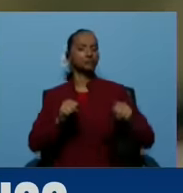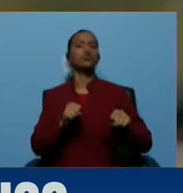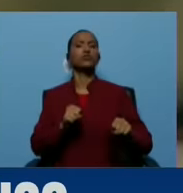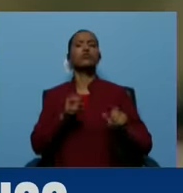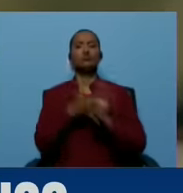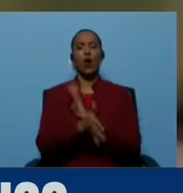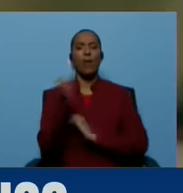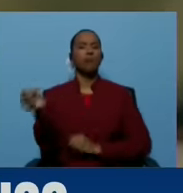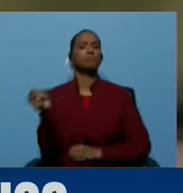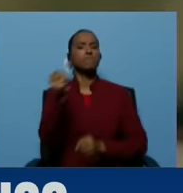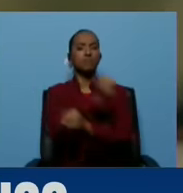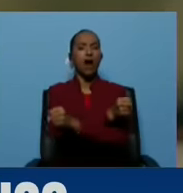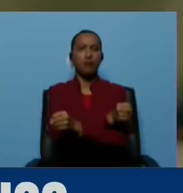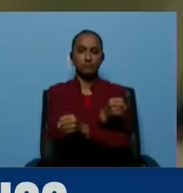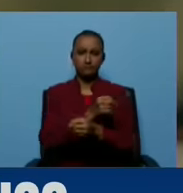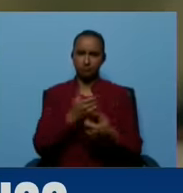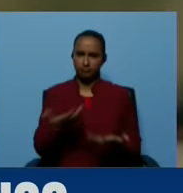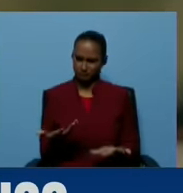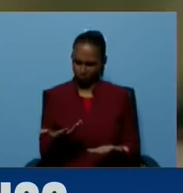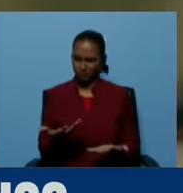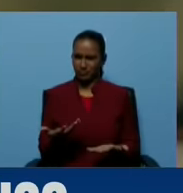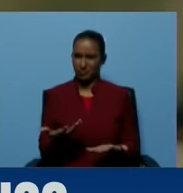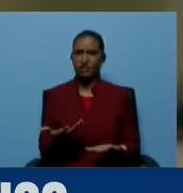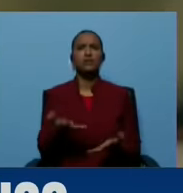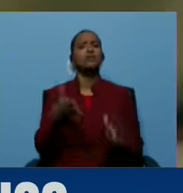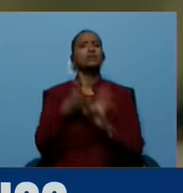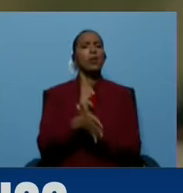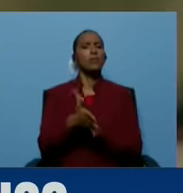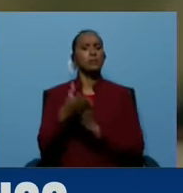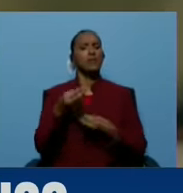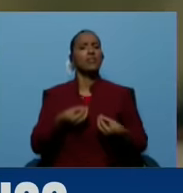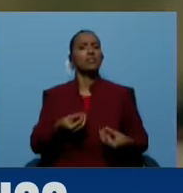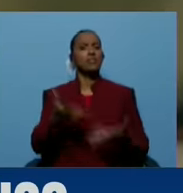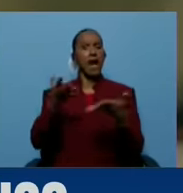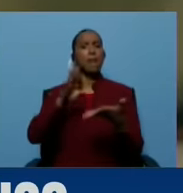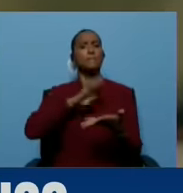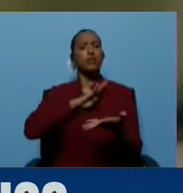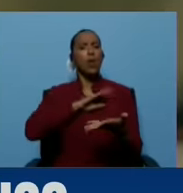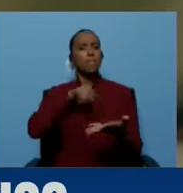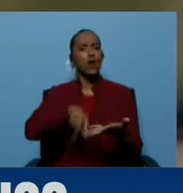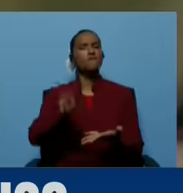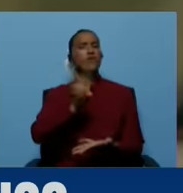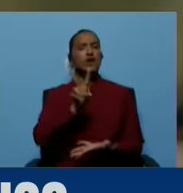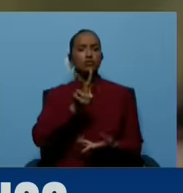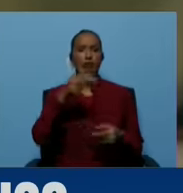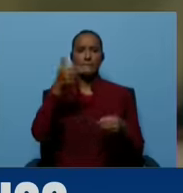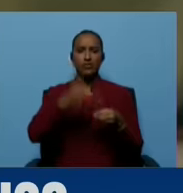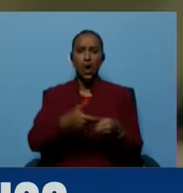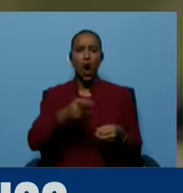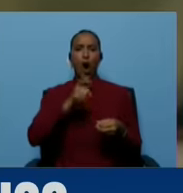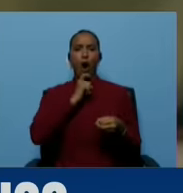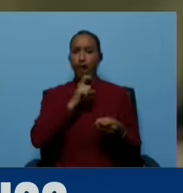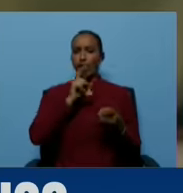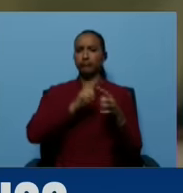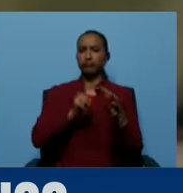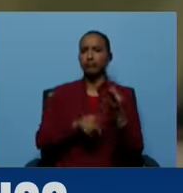Venezuela que pueda satisfacer y entregar las amplias riquezas de nuestro país, pero